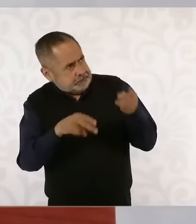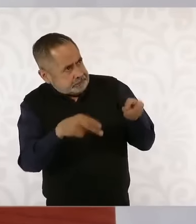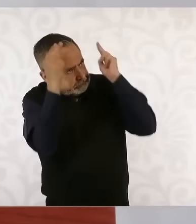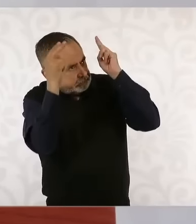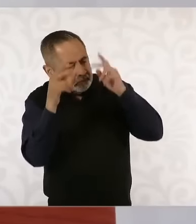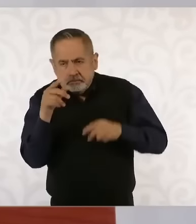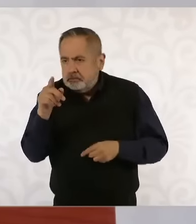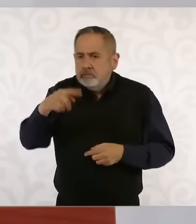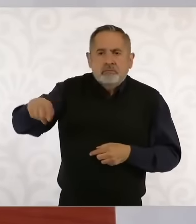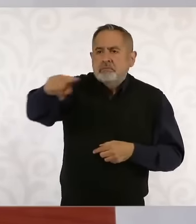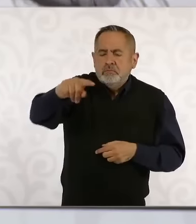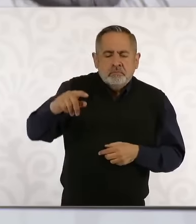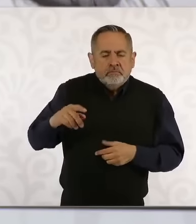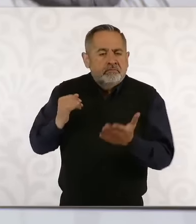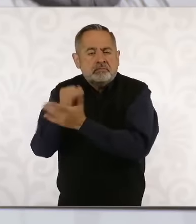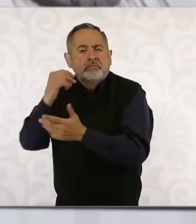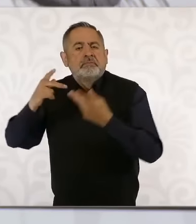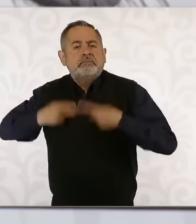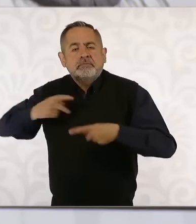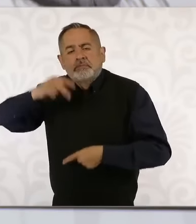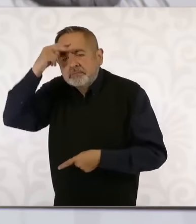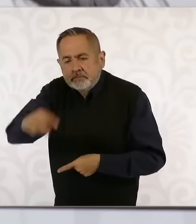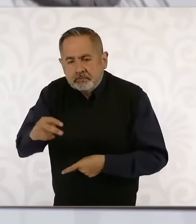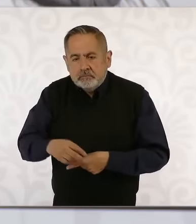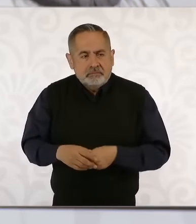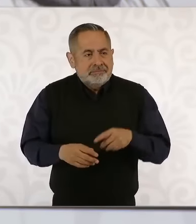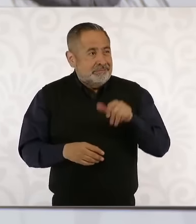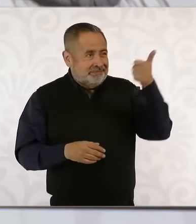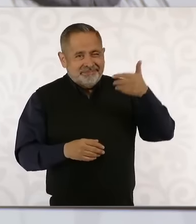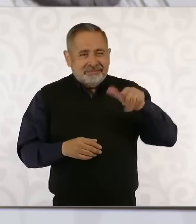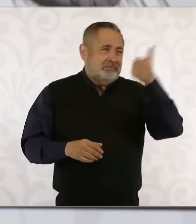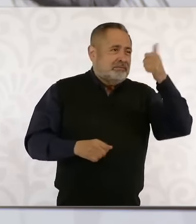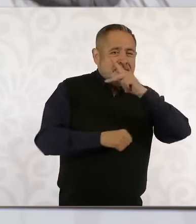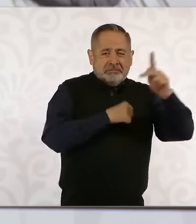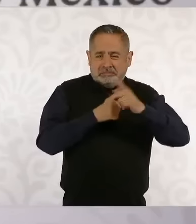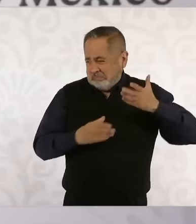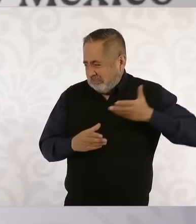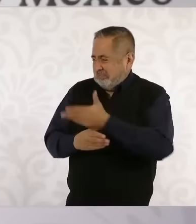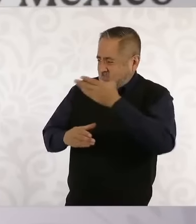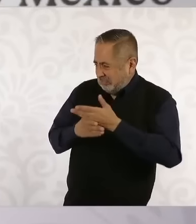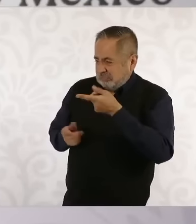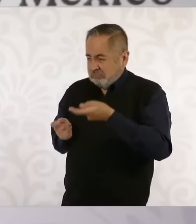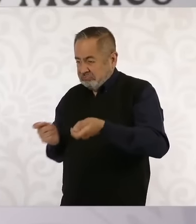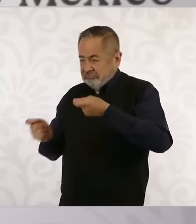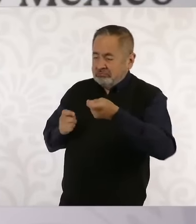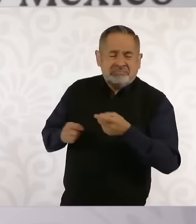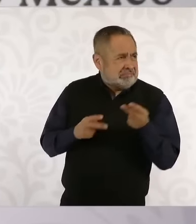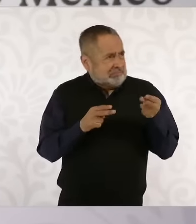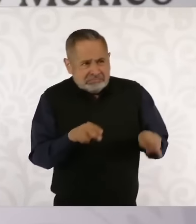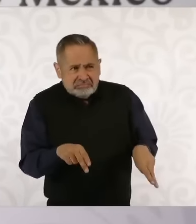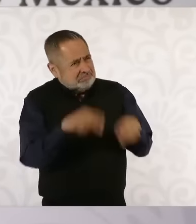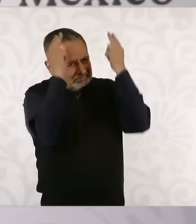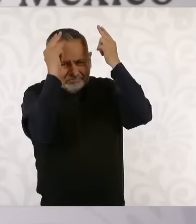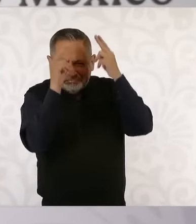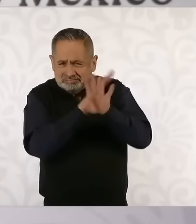que aquí el injerencismo y el intervencionismo hace mucho que fue rechazado. Fíjense, no solo aquí, lo que